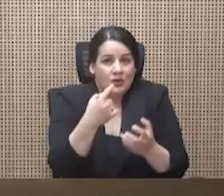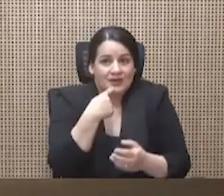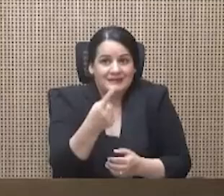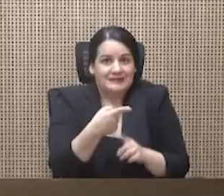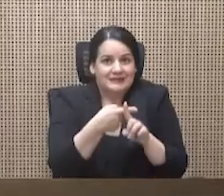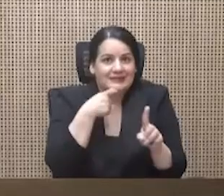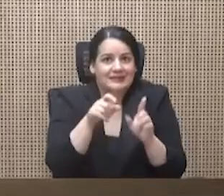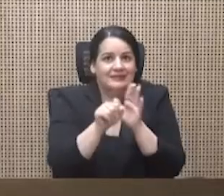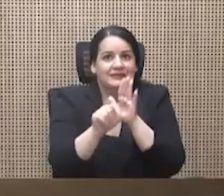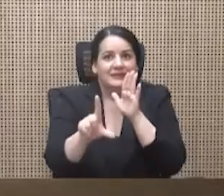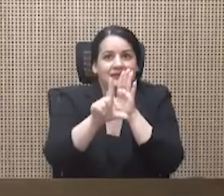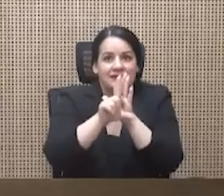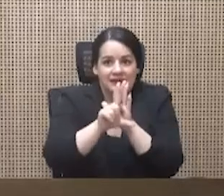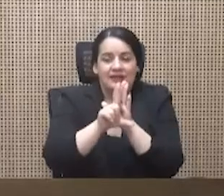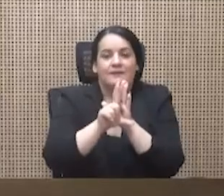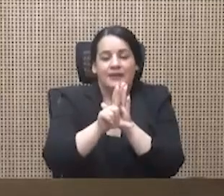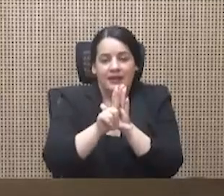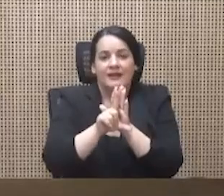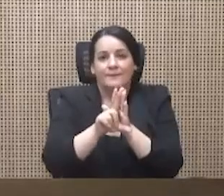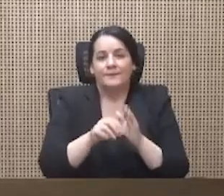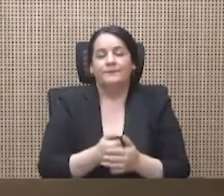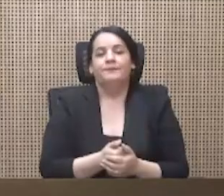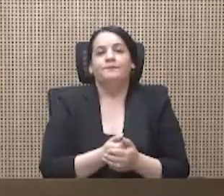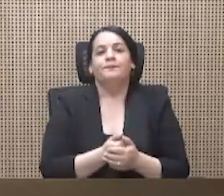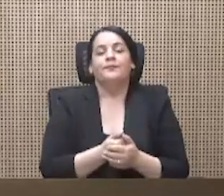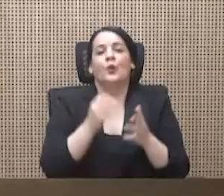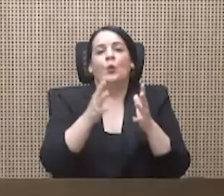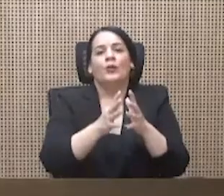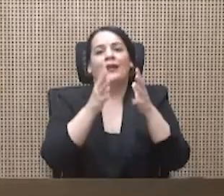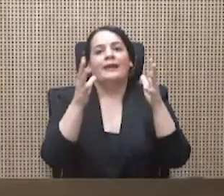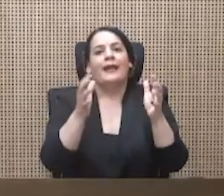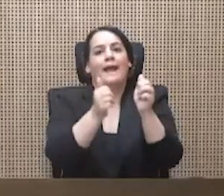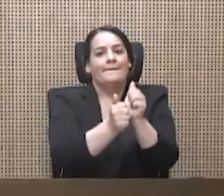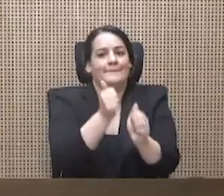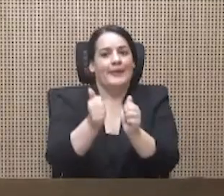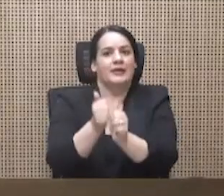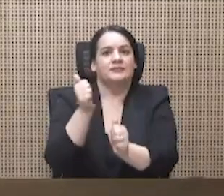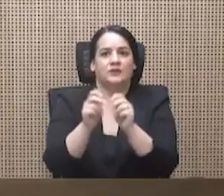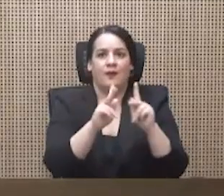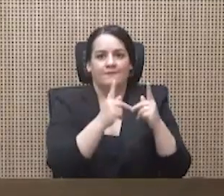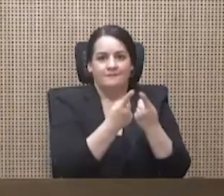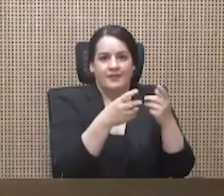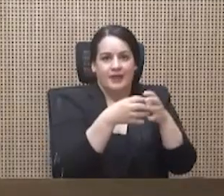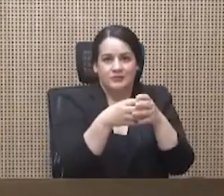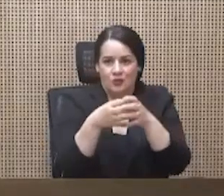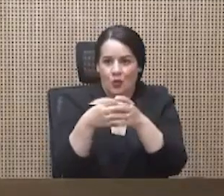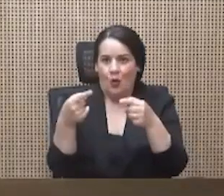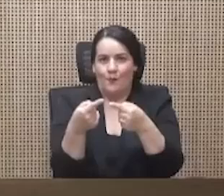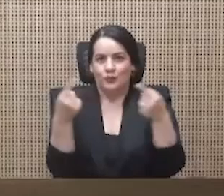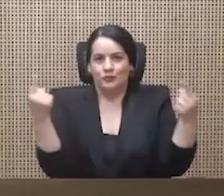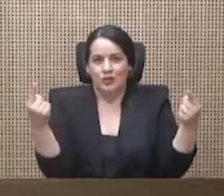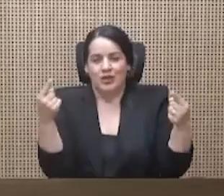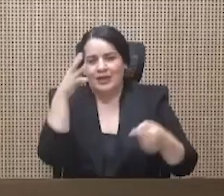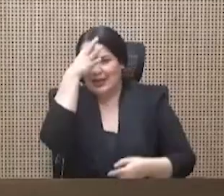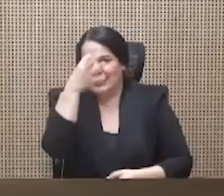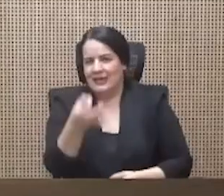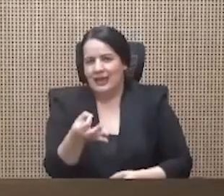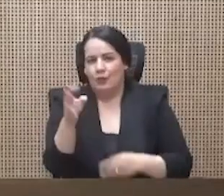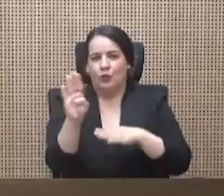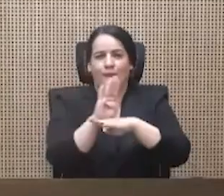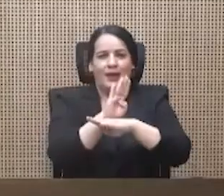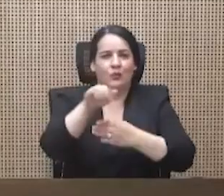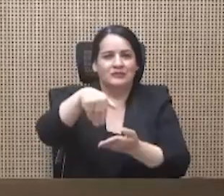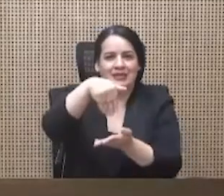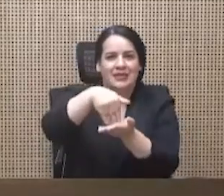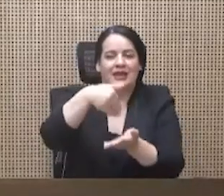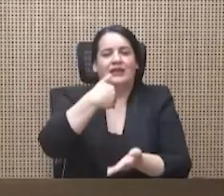la Asamblea Legislativa al menos una amplia mayoría de las fracciones de oposición, consideramos que el Banco Central